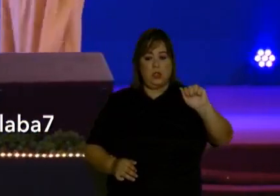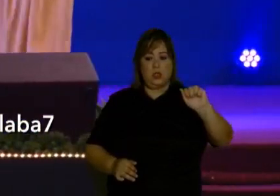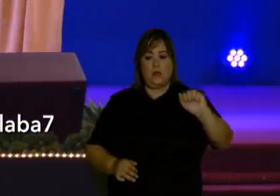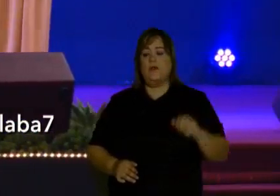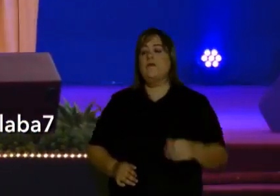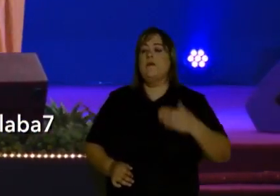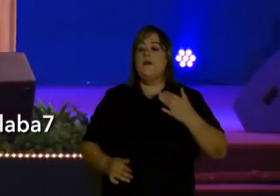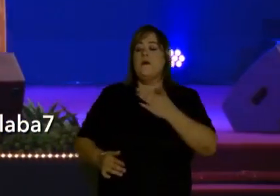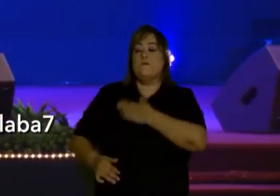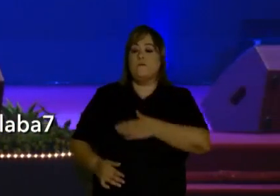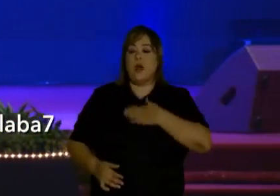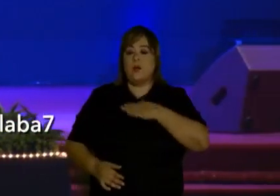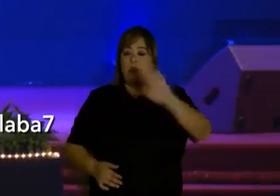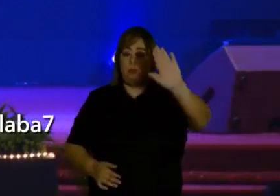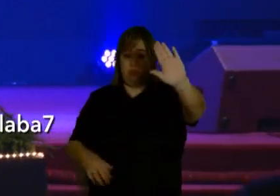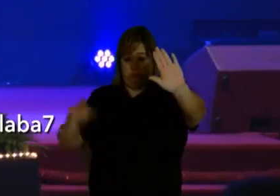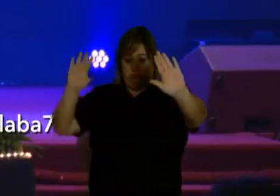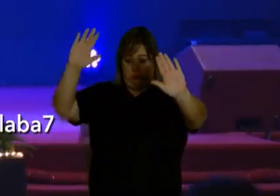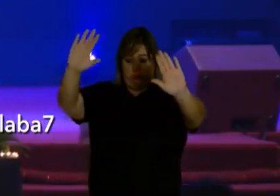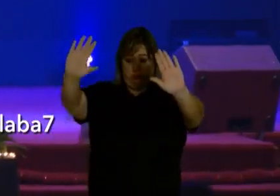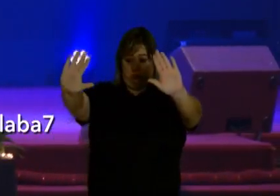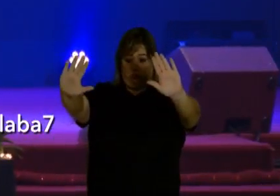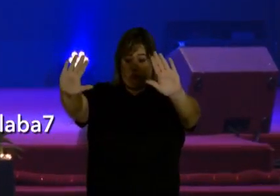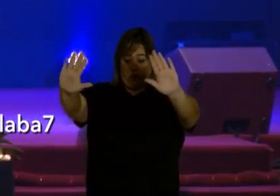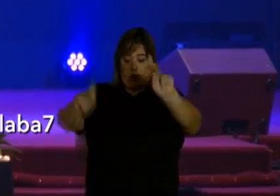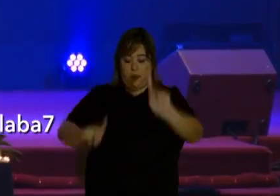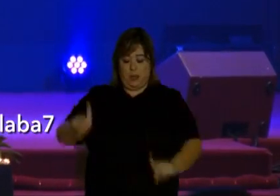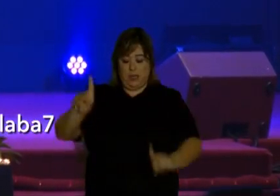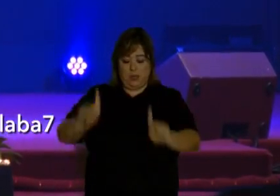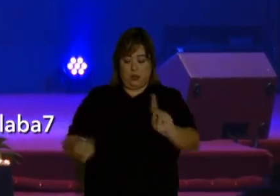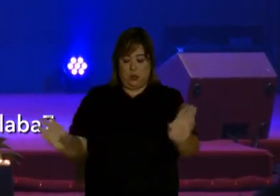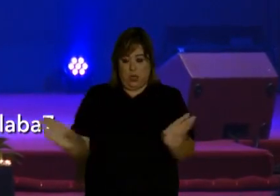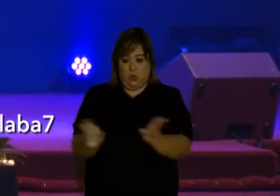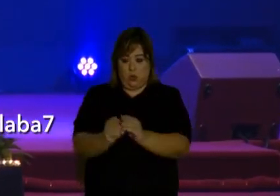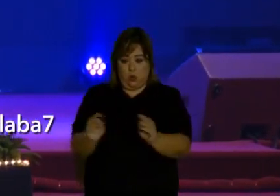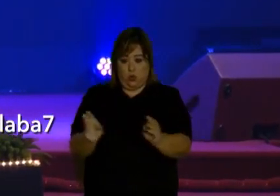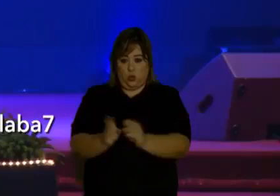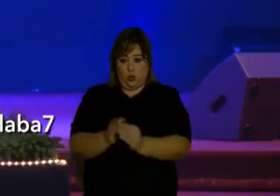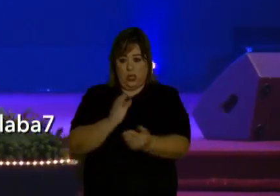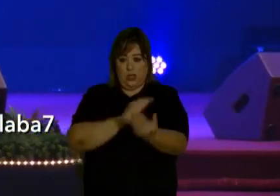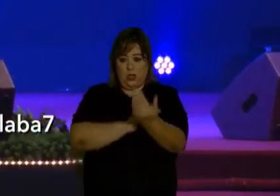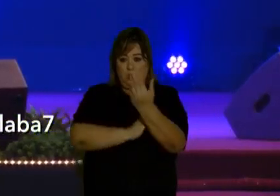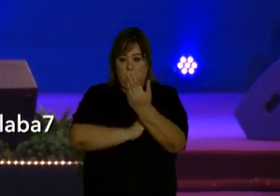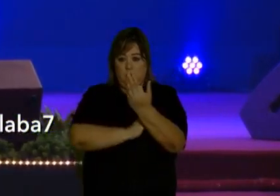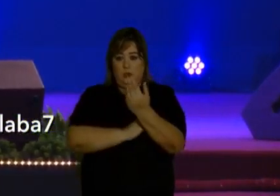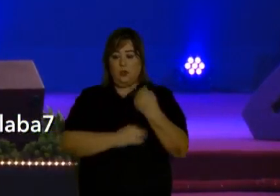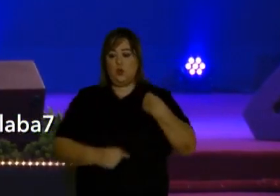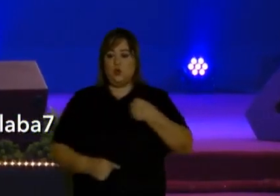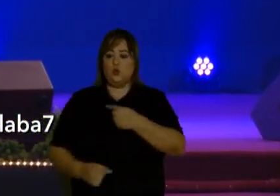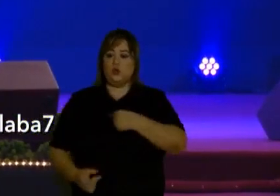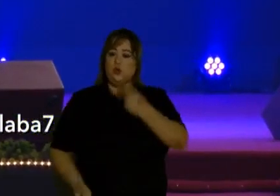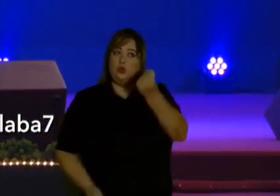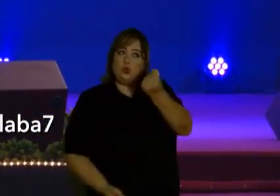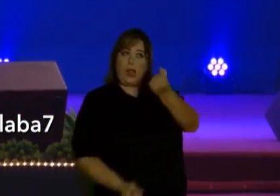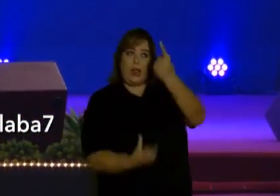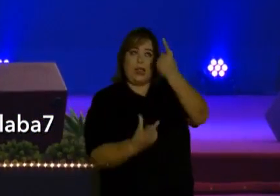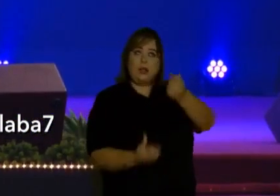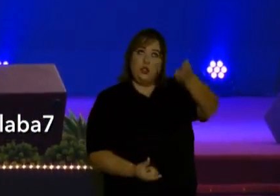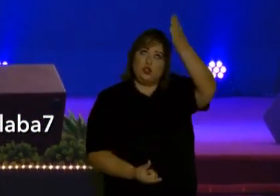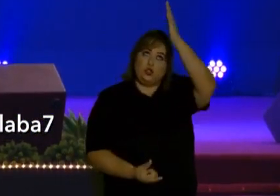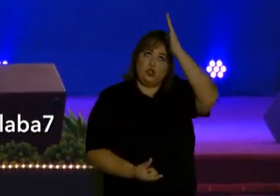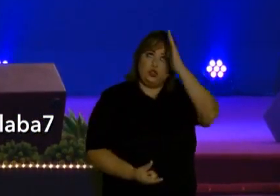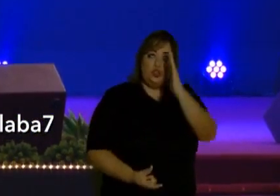acá, las personas que están aquí, ¿verdad?, reunidas en esta mañana, entendiendo que el Dios de poder está en su